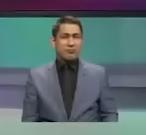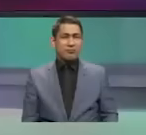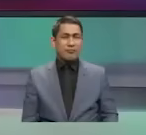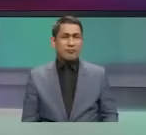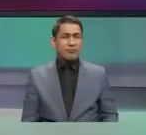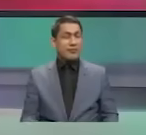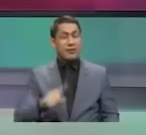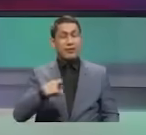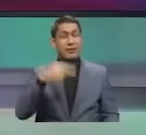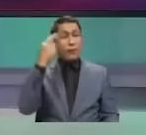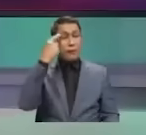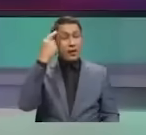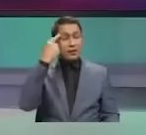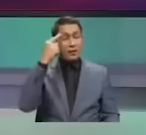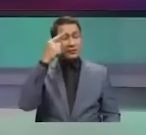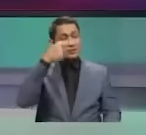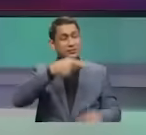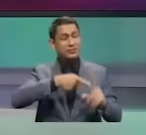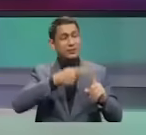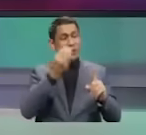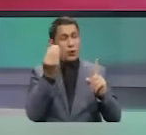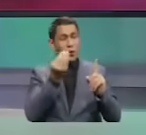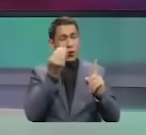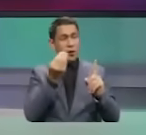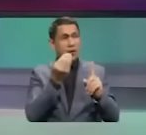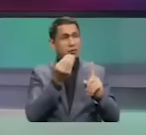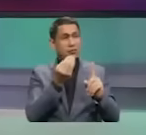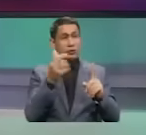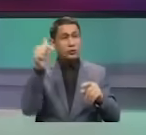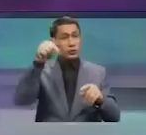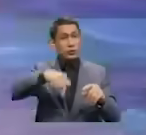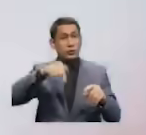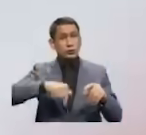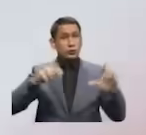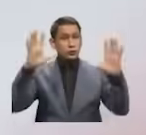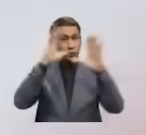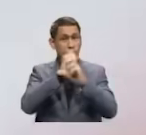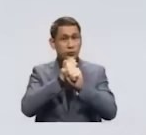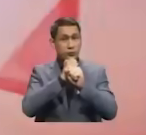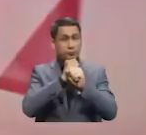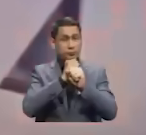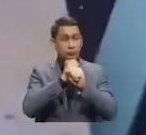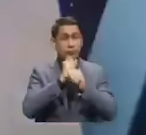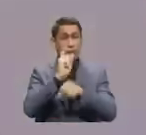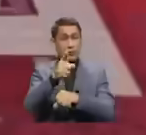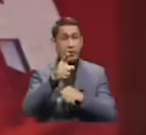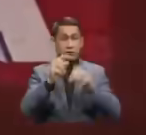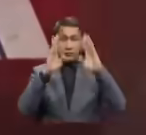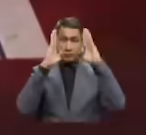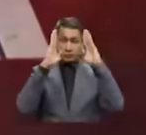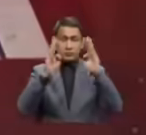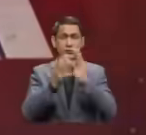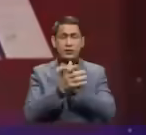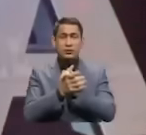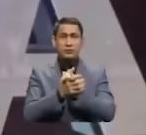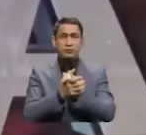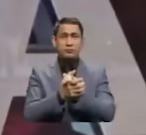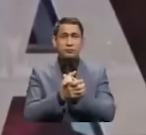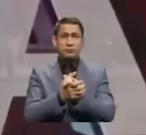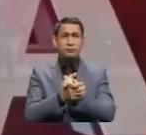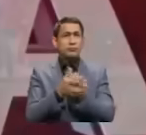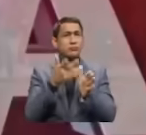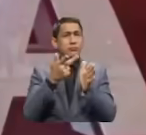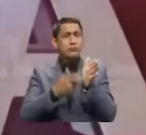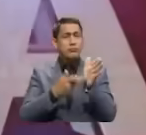estaba pensando en este muchacho, la verdad. A ver, vámonos esta noche en Alerta Roja. No se pierda. ¿Qué es lo que